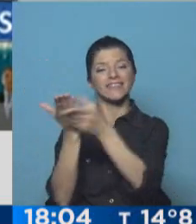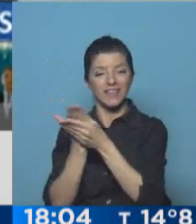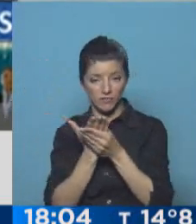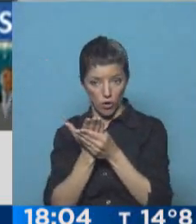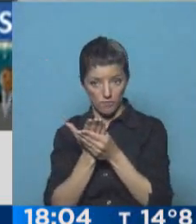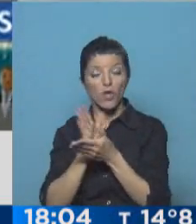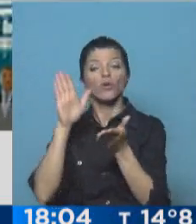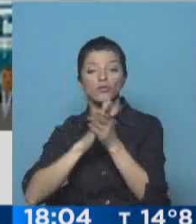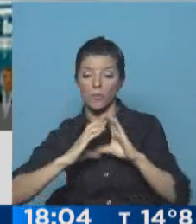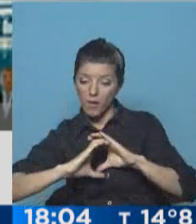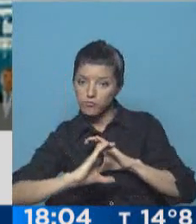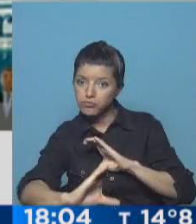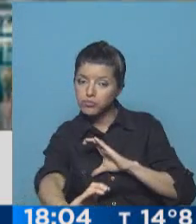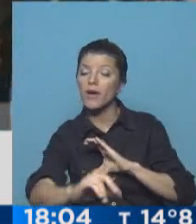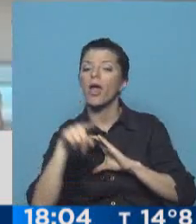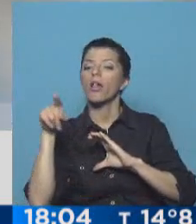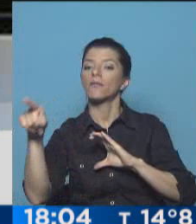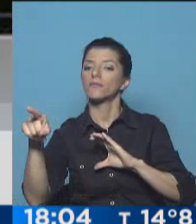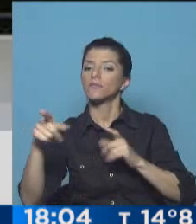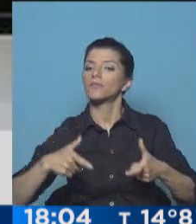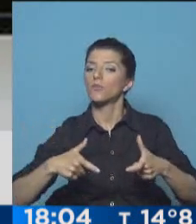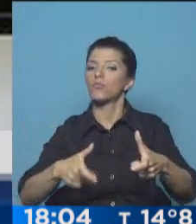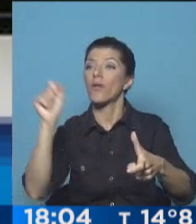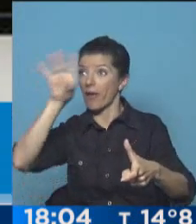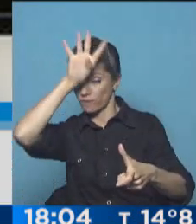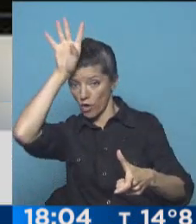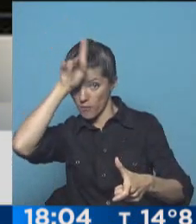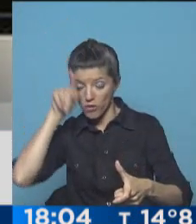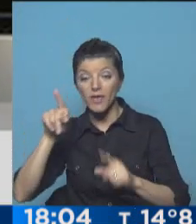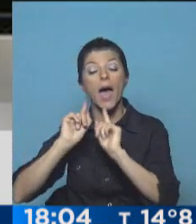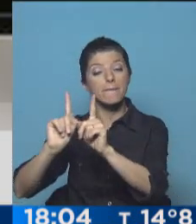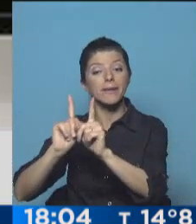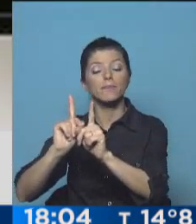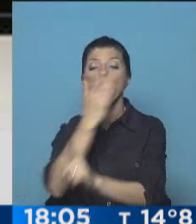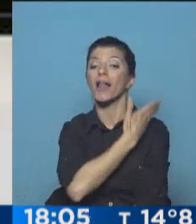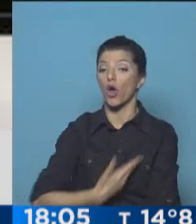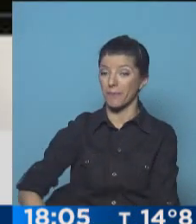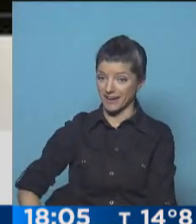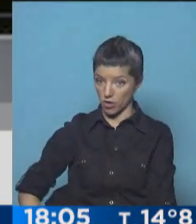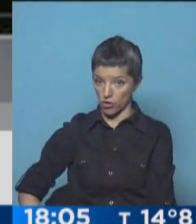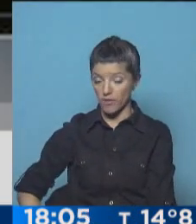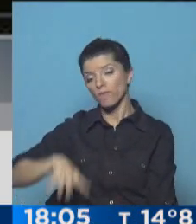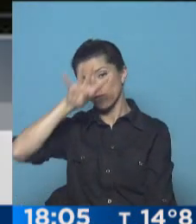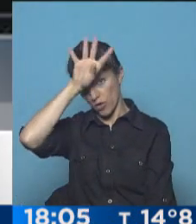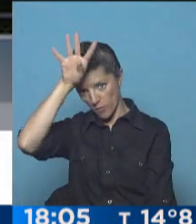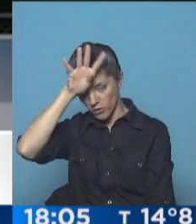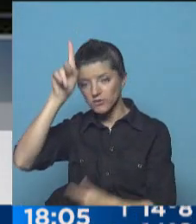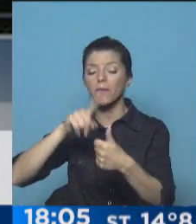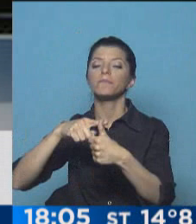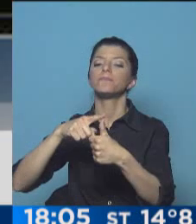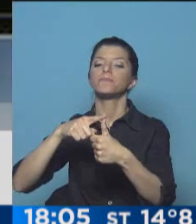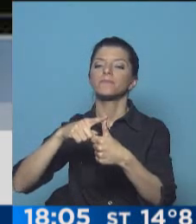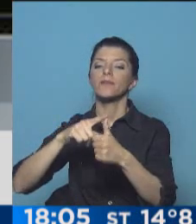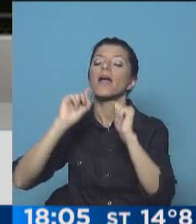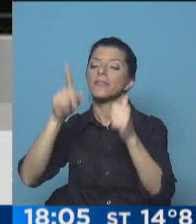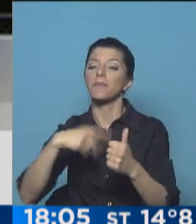del acueducto del desarrollo formoseño. Se encuentran allí el gobernador de Formosa, bien digo, Gildo Infran, junto a